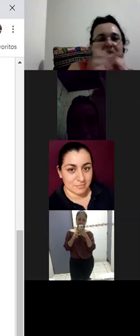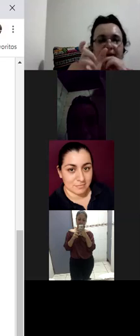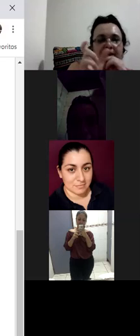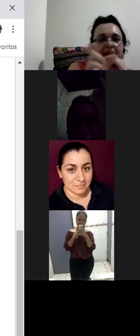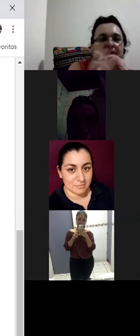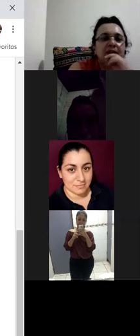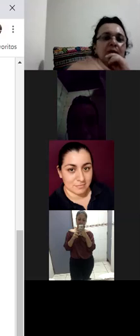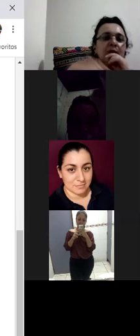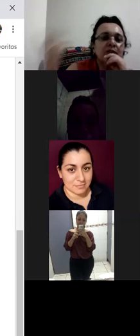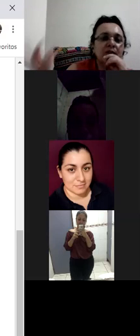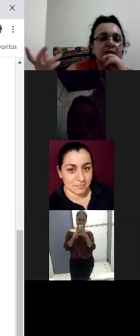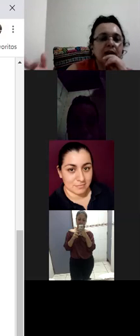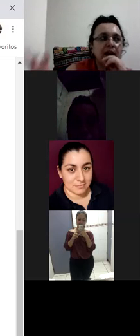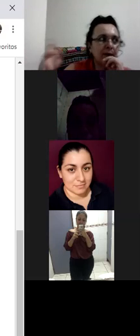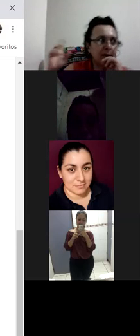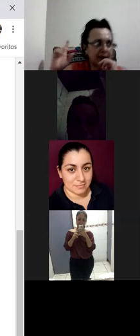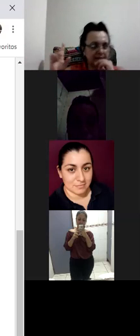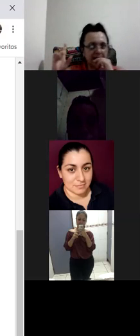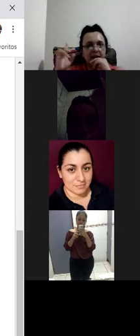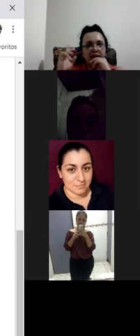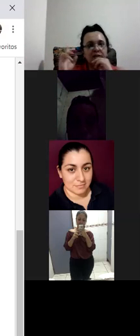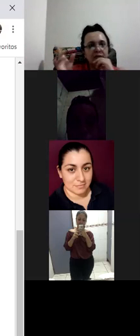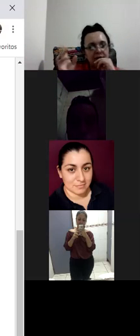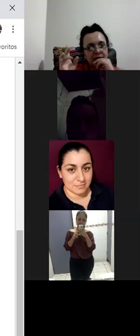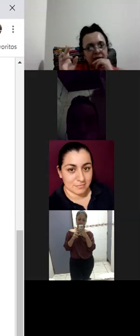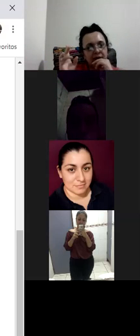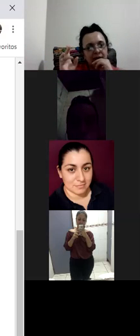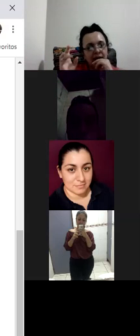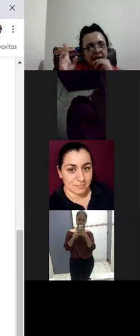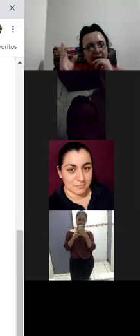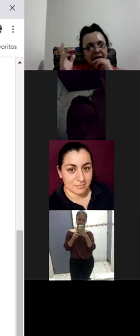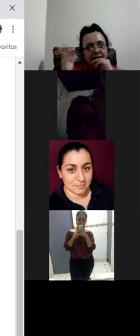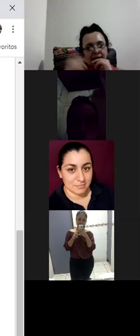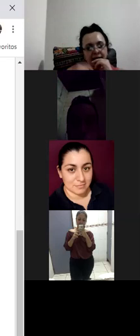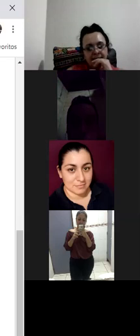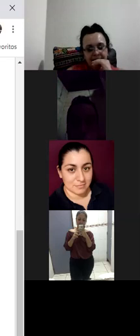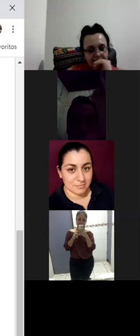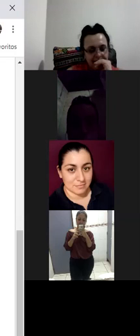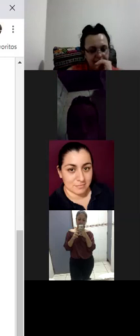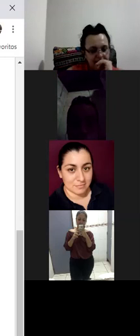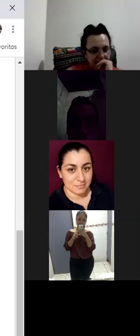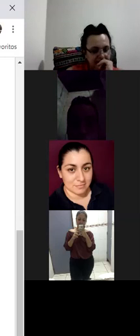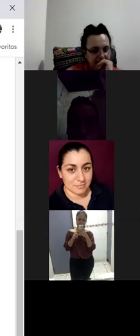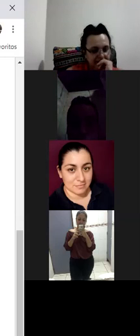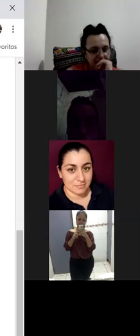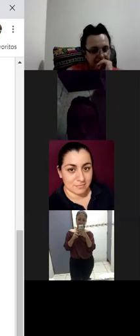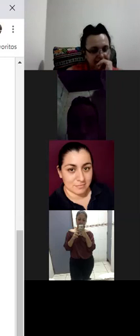It's. Ahí va el adjetivo do. Acuérdense que el do. Do. ¿A qué equivale?